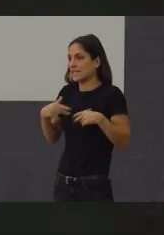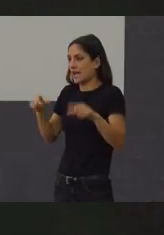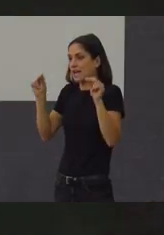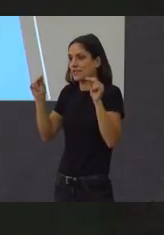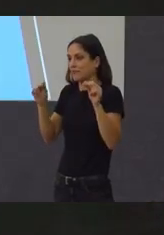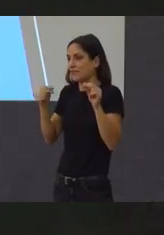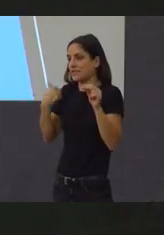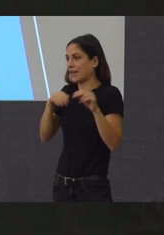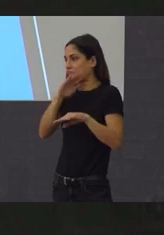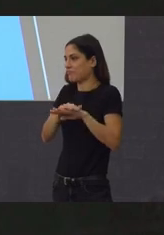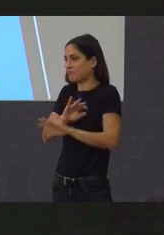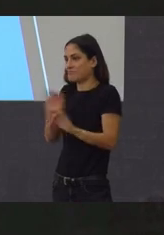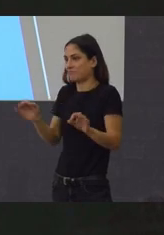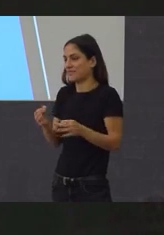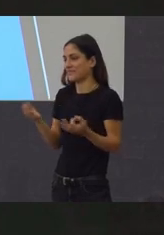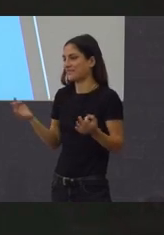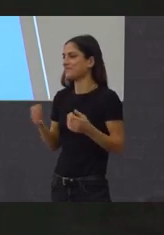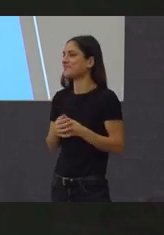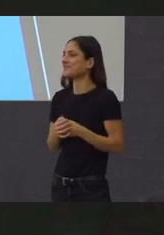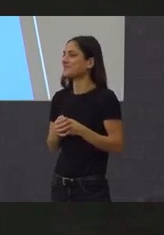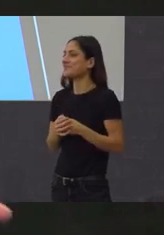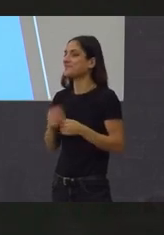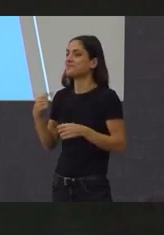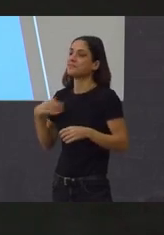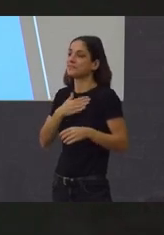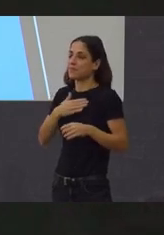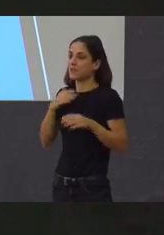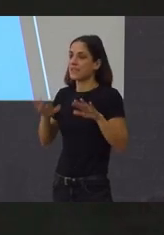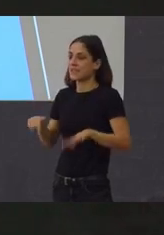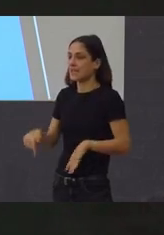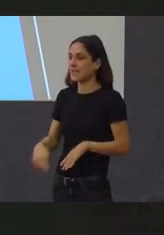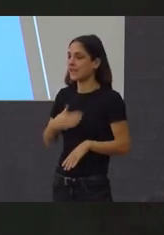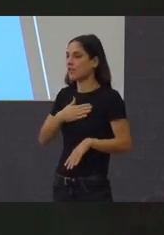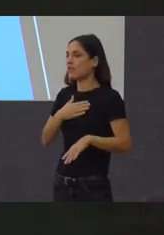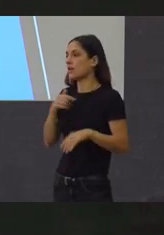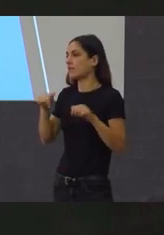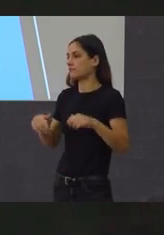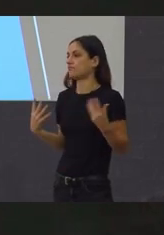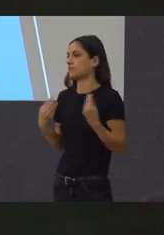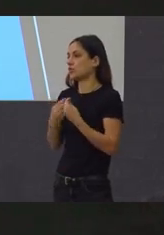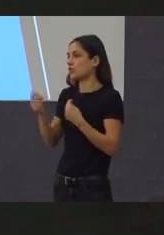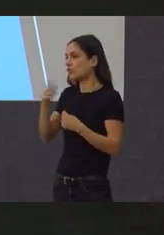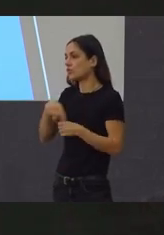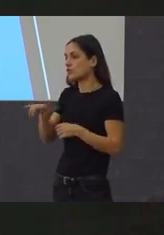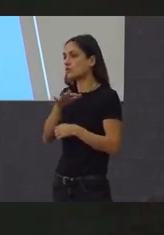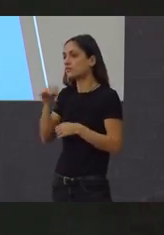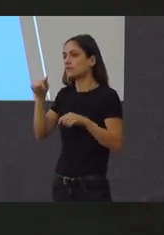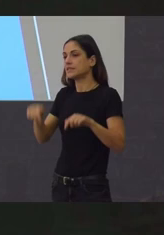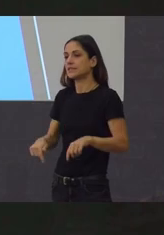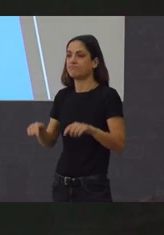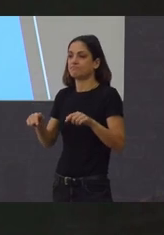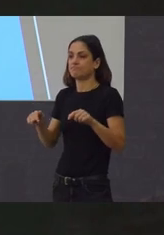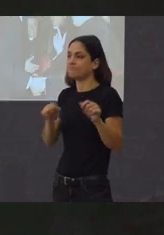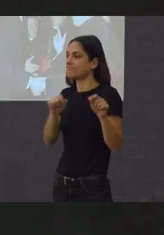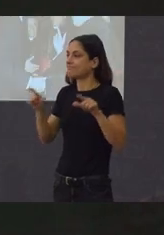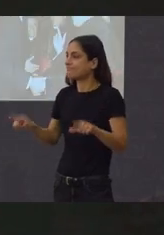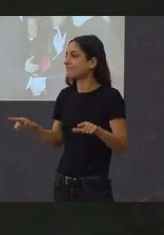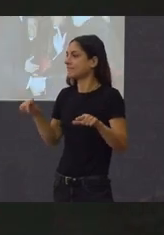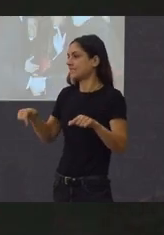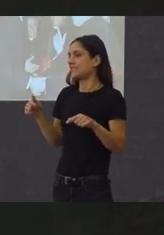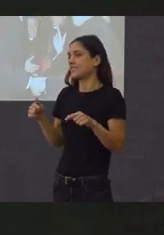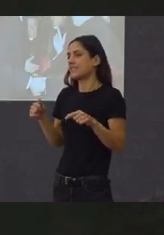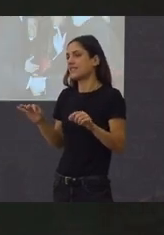xa cumprín. Vale. Pois nada, un placer estar aquí, un placer estar con vos e un placer estar neste marco que históricamente é moi especial,